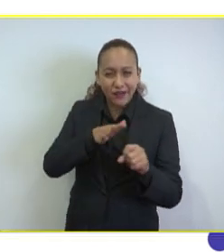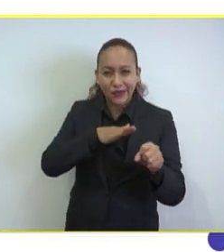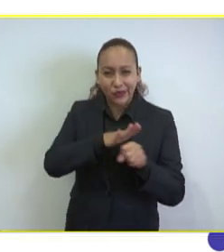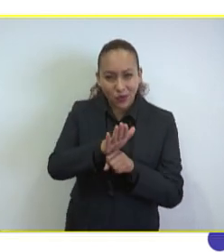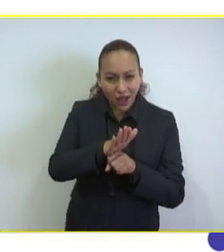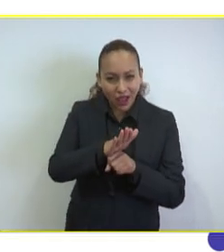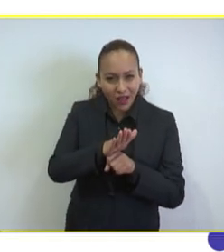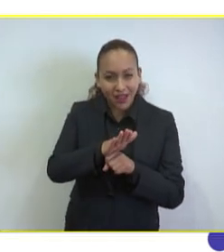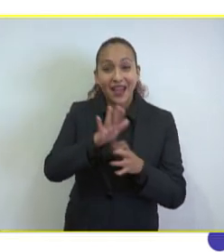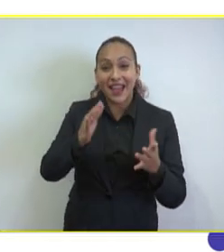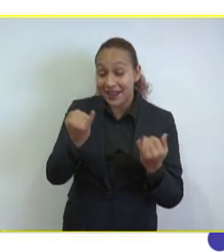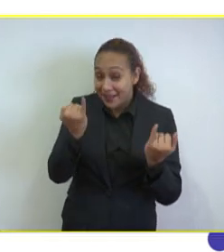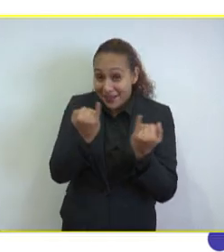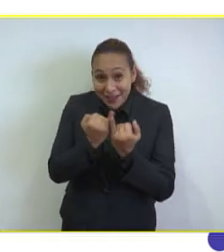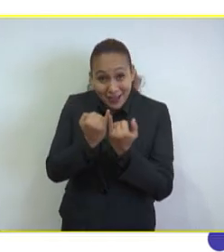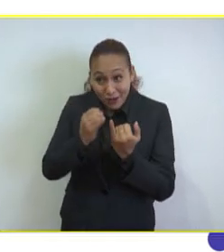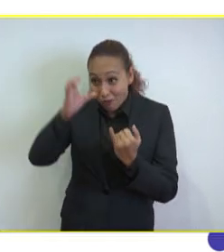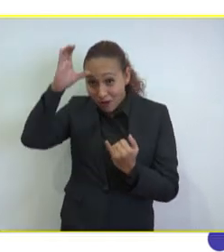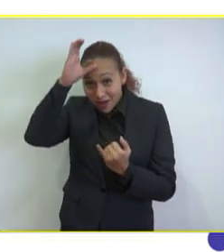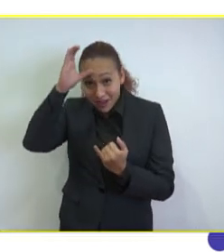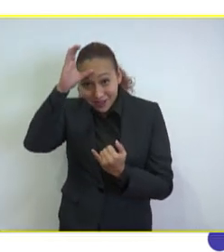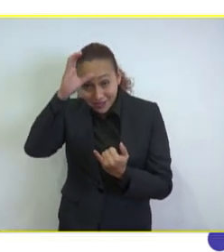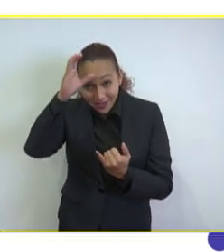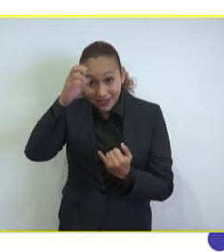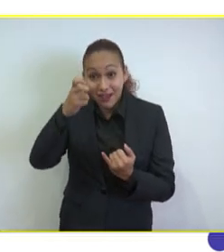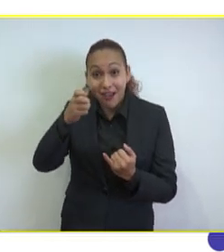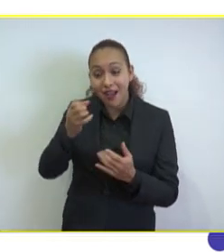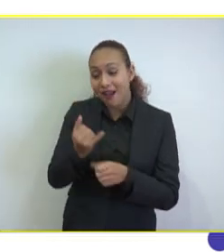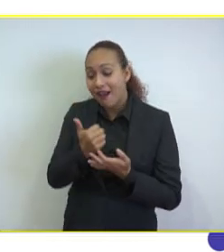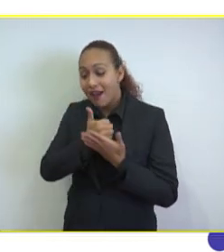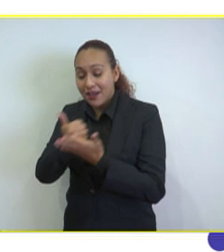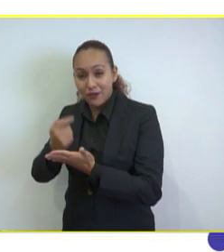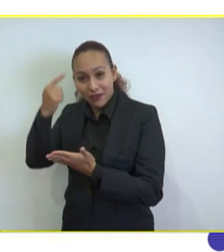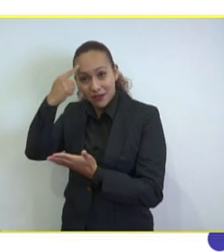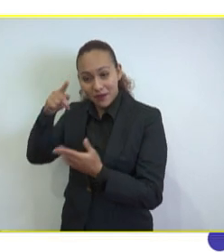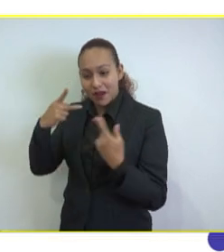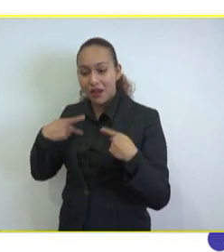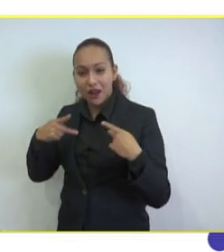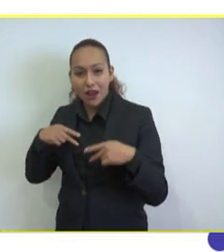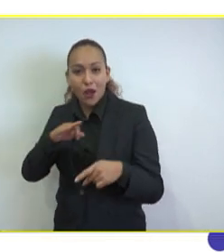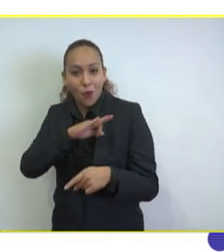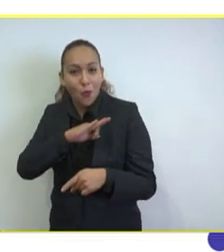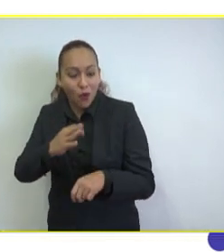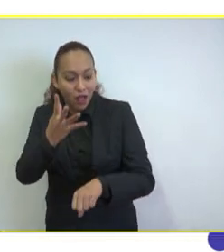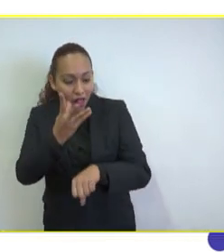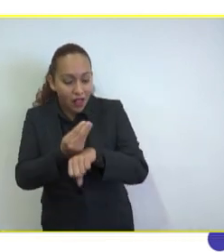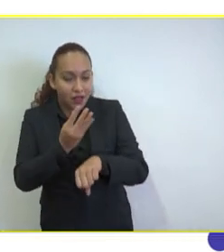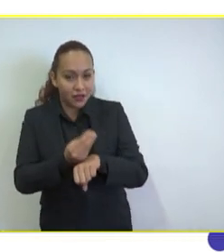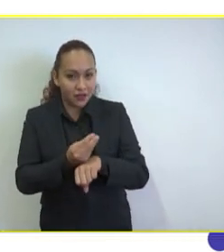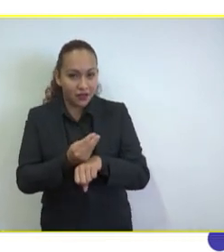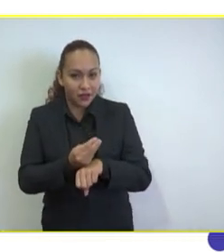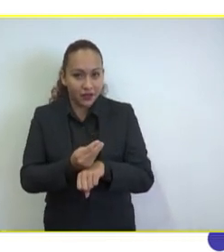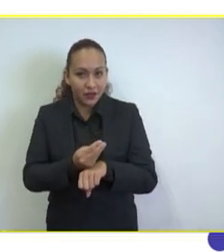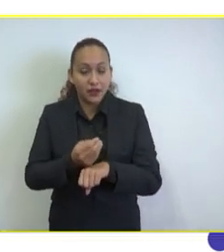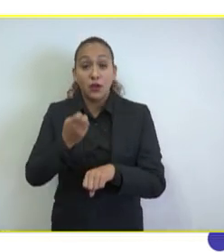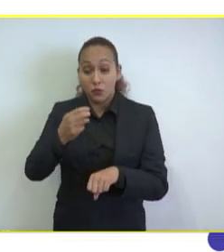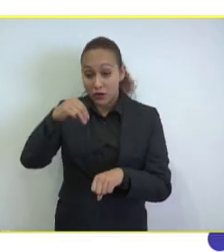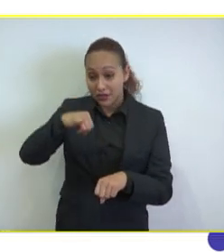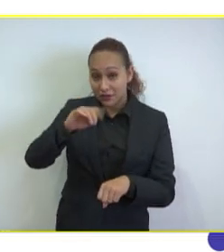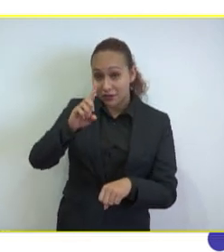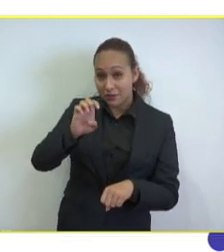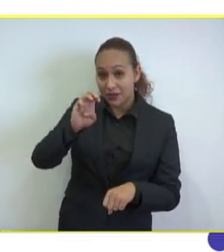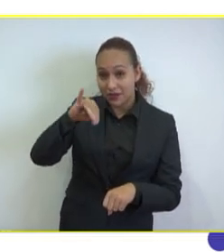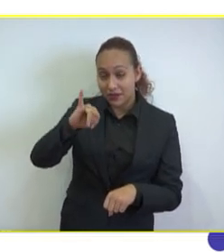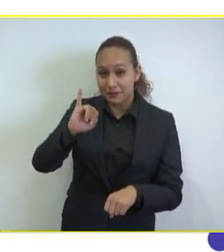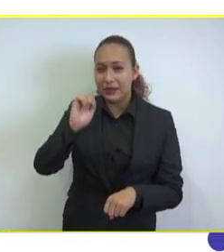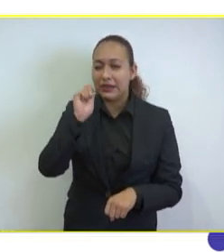la microbiología, y adaptar estos conceptos a sus necesidades. De esta misma manera, se busca que mi DEMI sea un